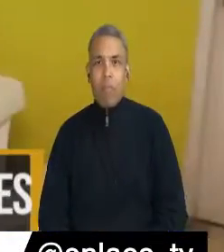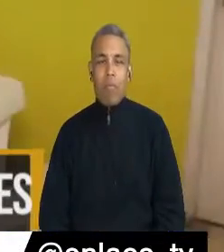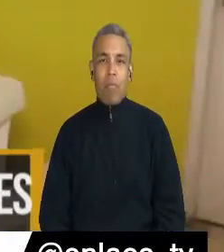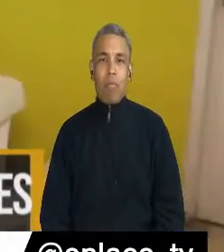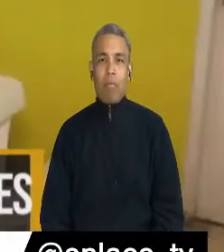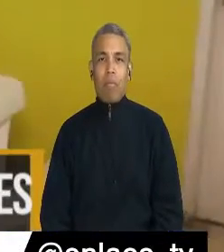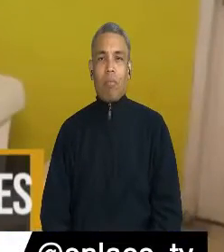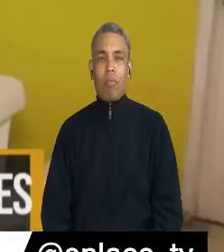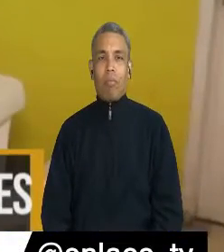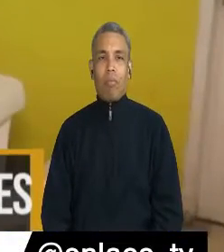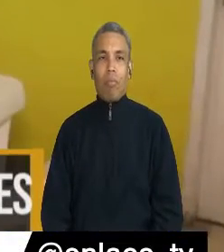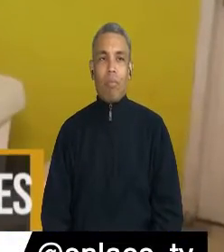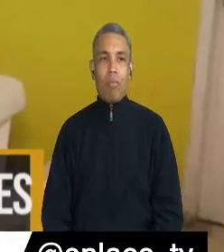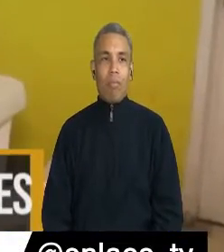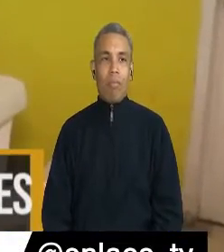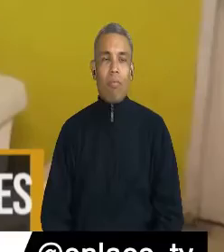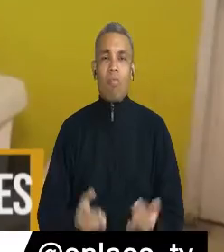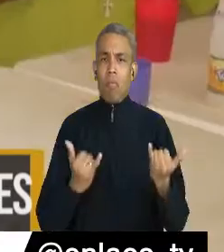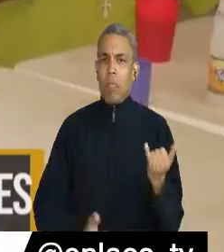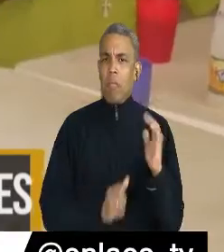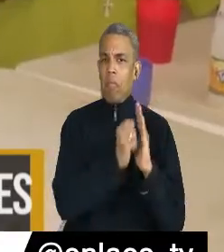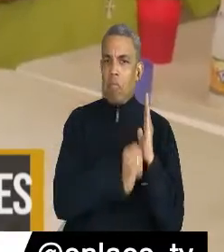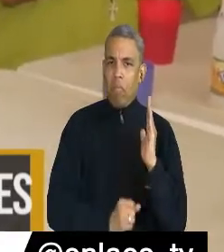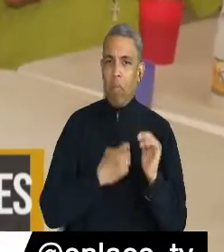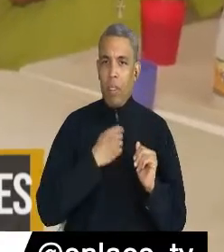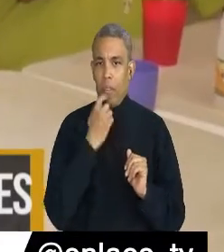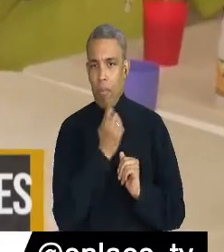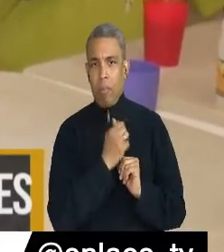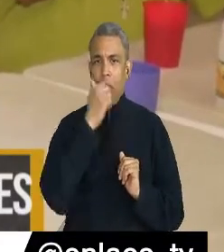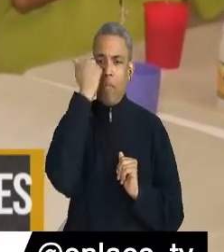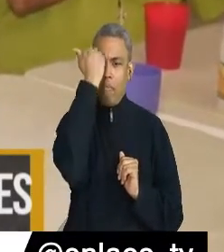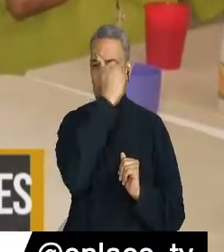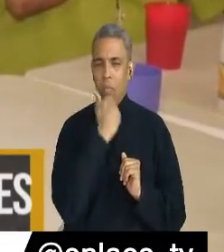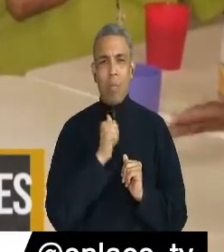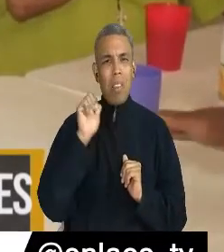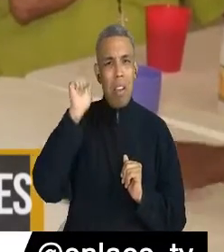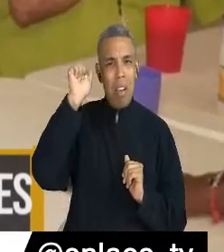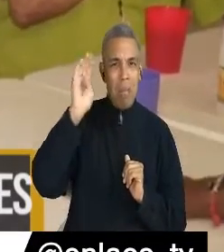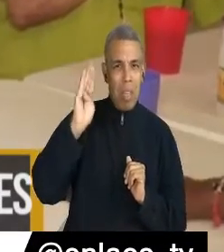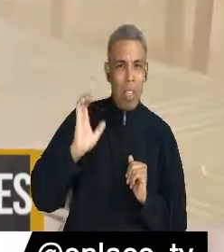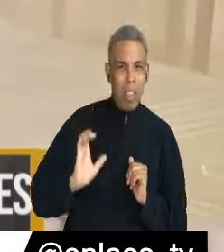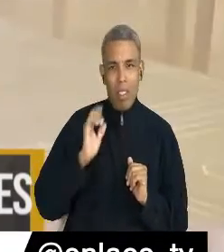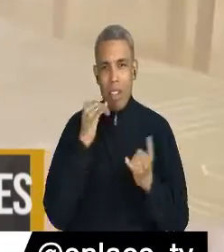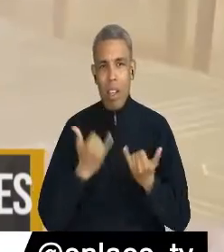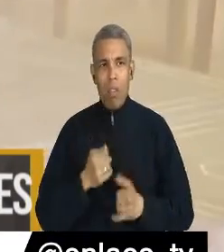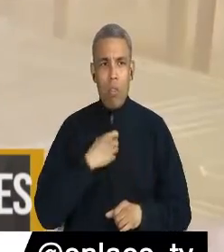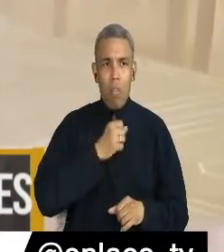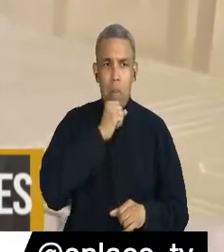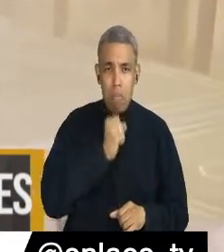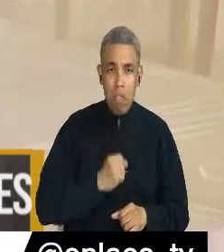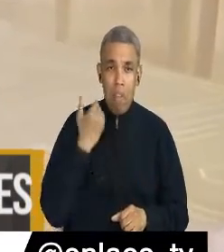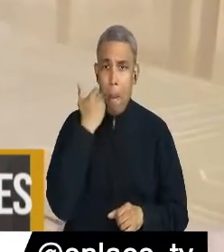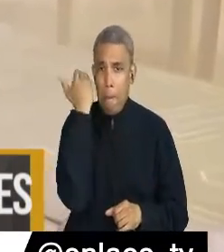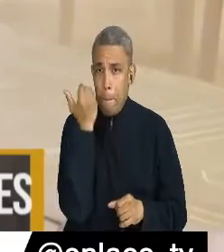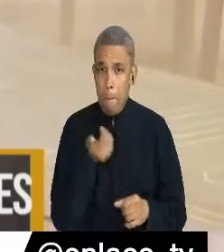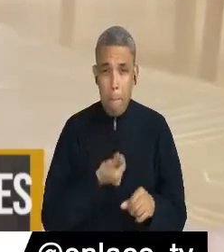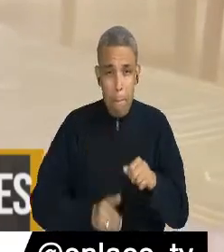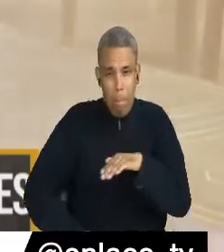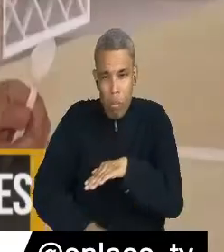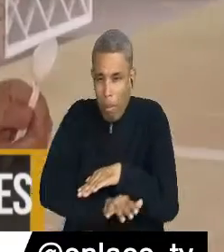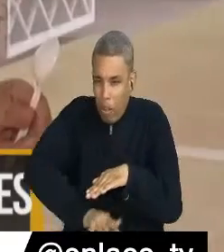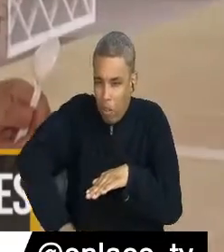inicia programa de alfabetismo para adultos mayores en barrancabermeja la estrategia está dirigida a atender a las personas iletradas actualmente hay